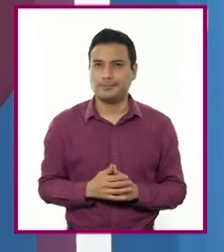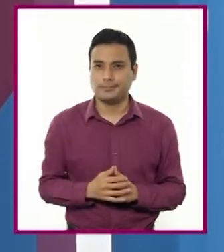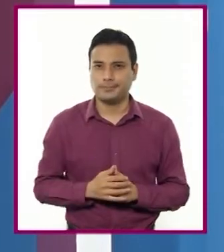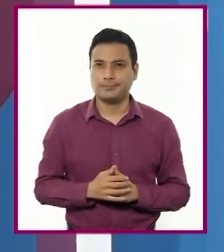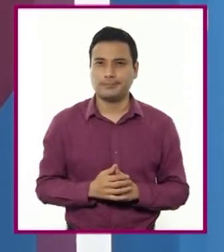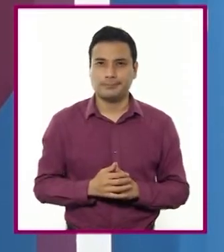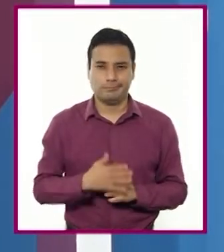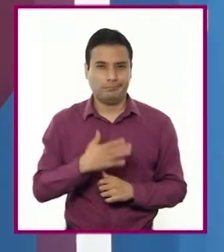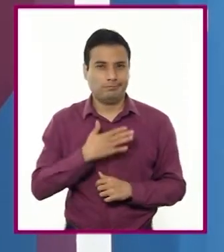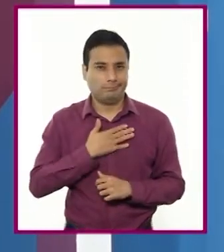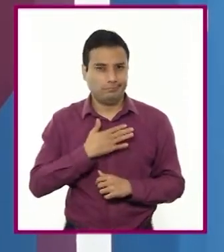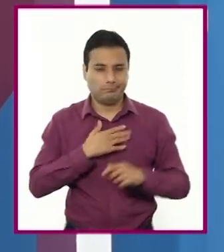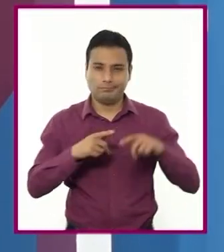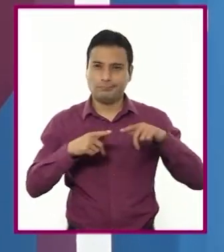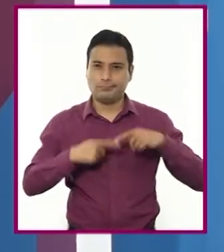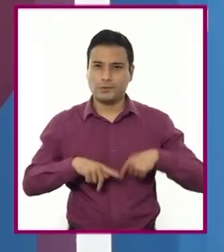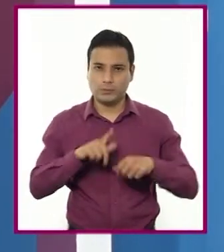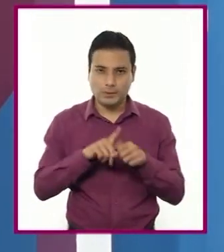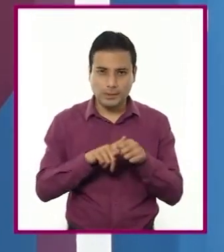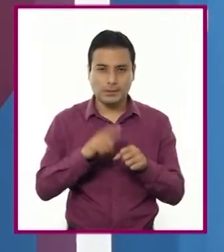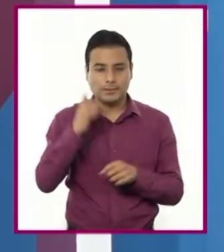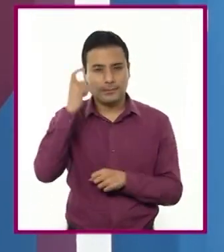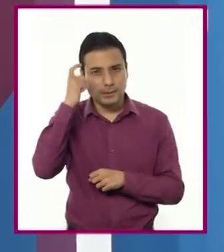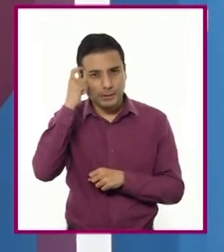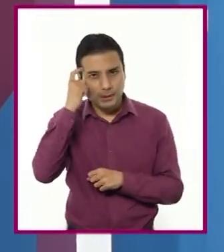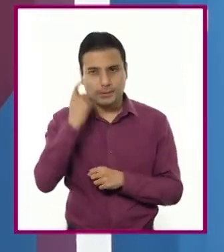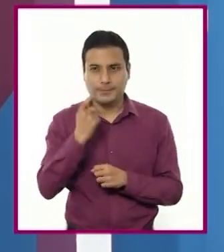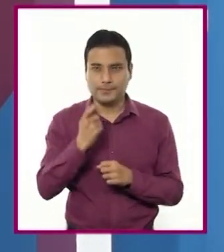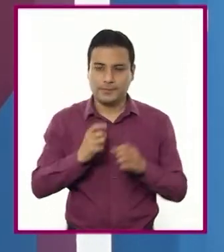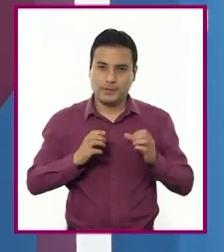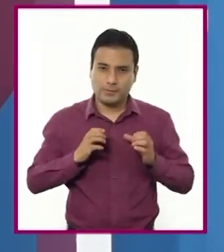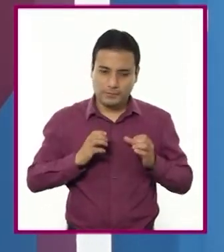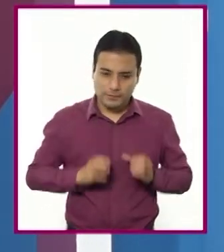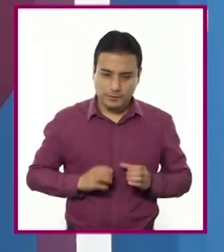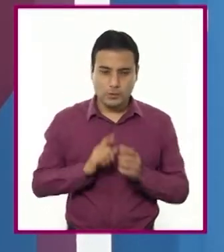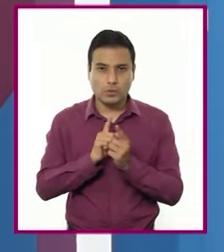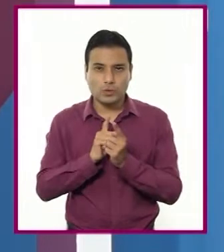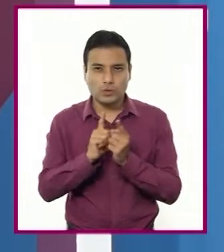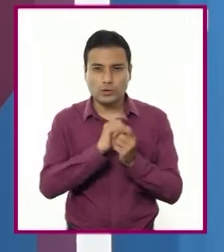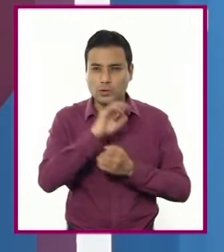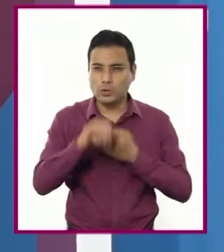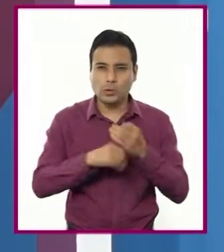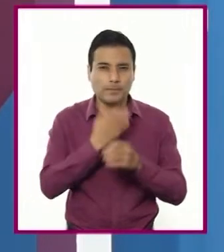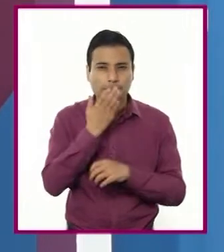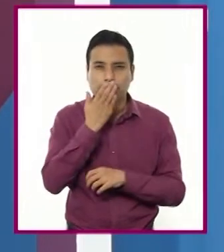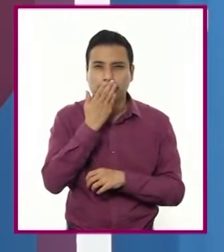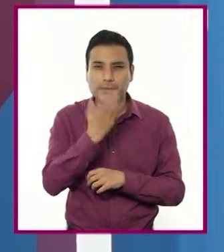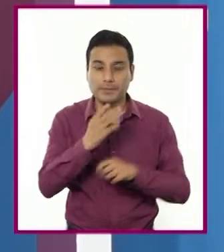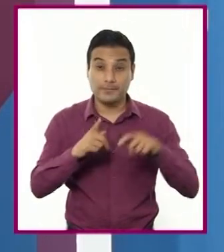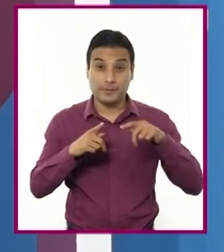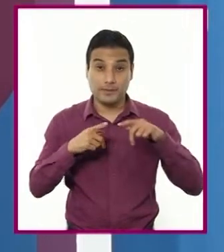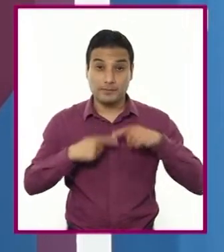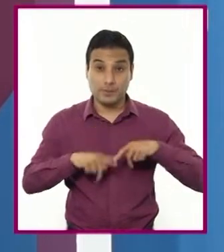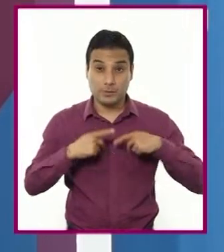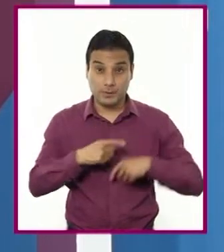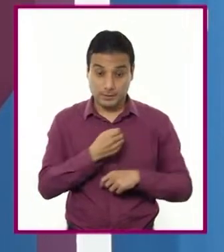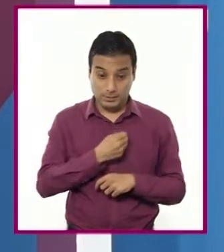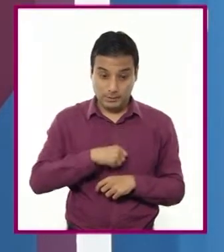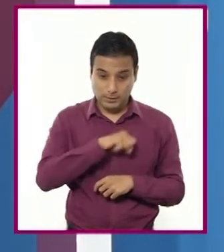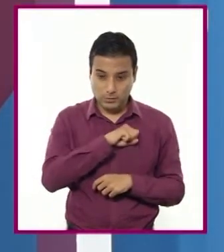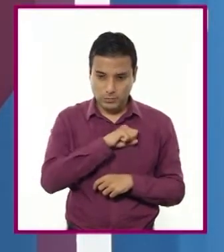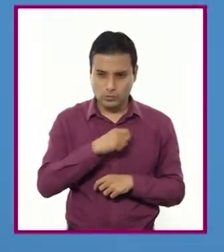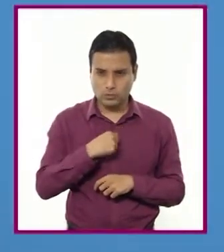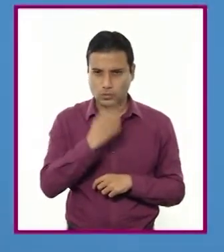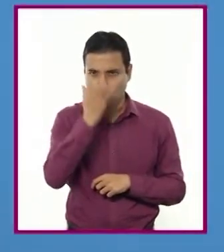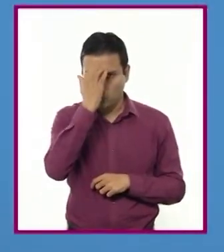el personal, mental, emocional, físico y social. Las personas saludables son conscientes de sus propias